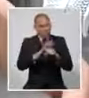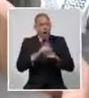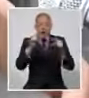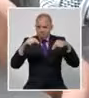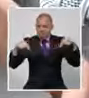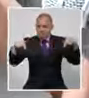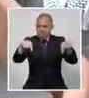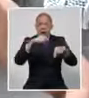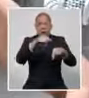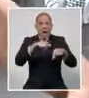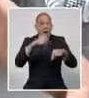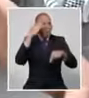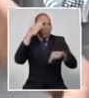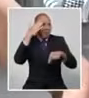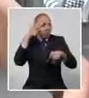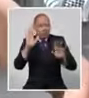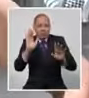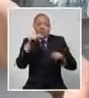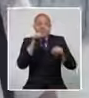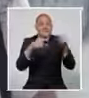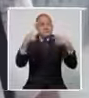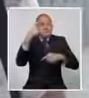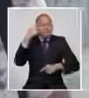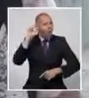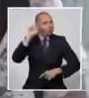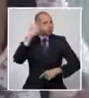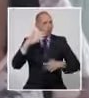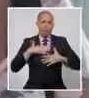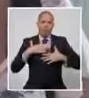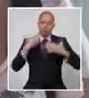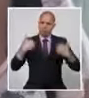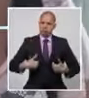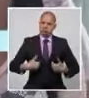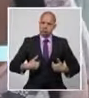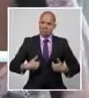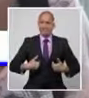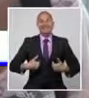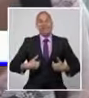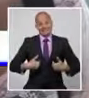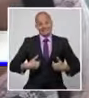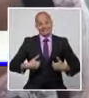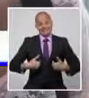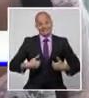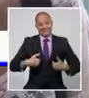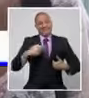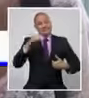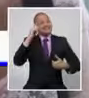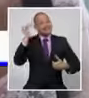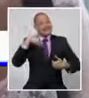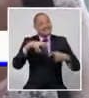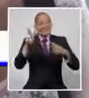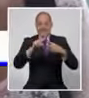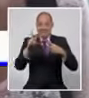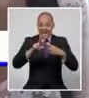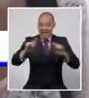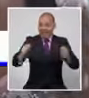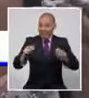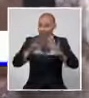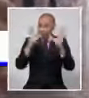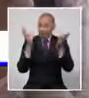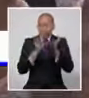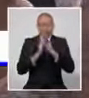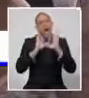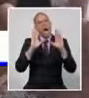hay percepción de riesgo. Eso es educación, más nada que eso. Porque no se puede decir que no se dice. Aquí el trabajo está bien